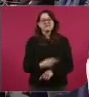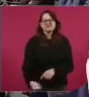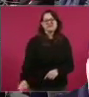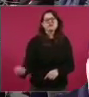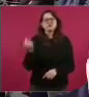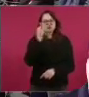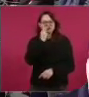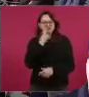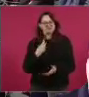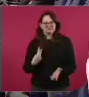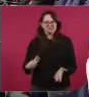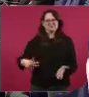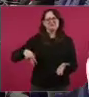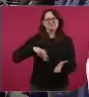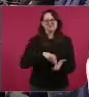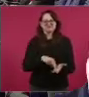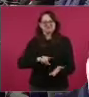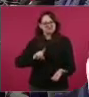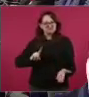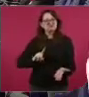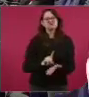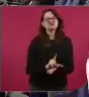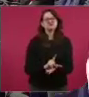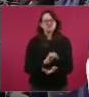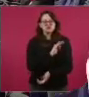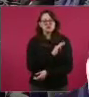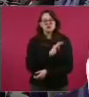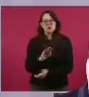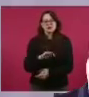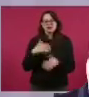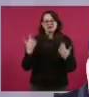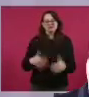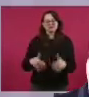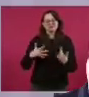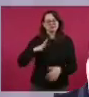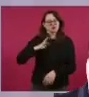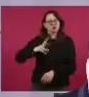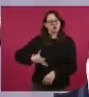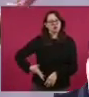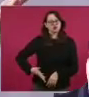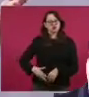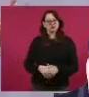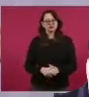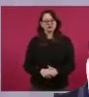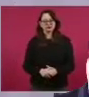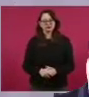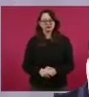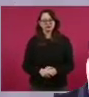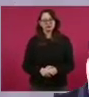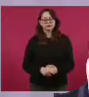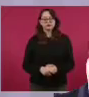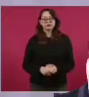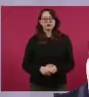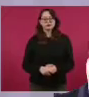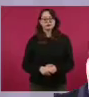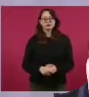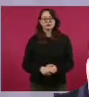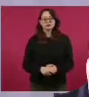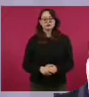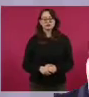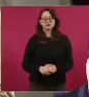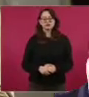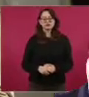que una mexicana, Blanca, tenga esa oportunidad y nos representes. Y pues no podemos dejar de